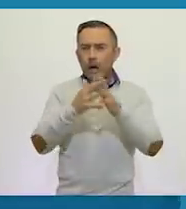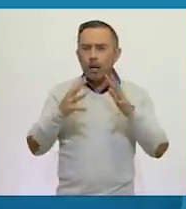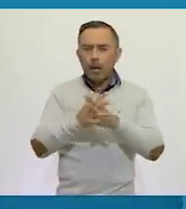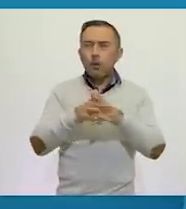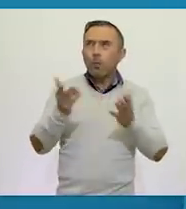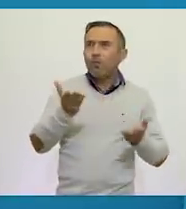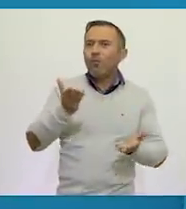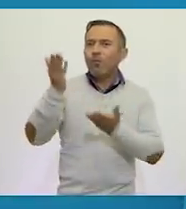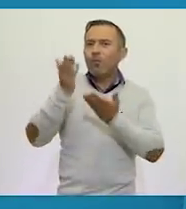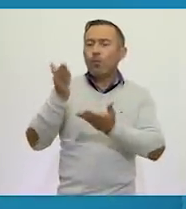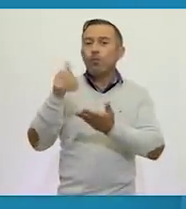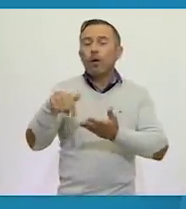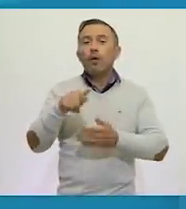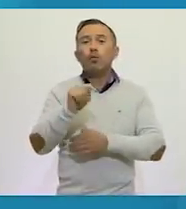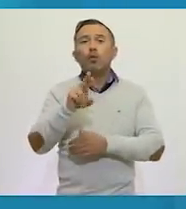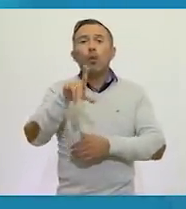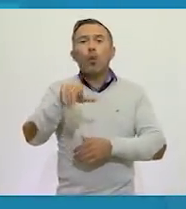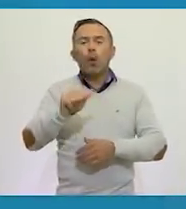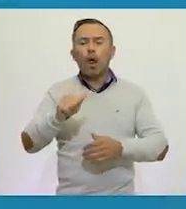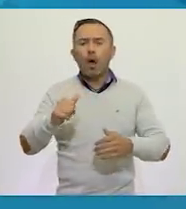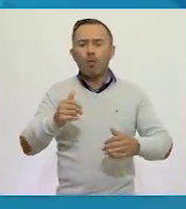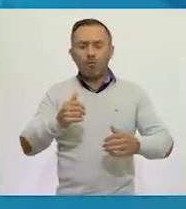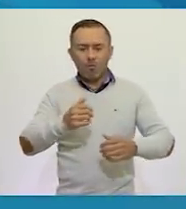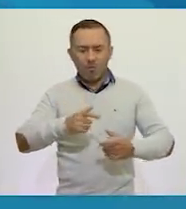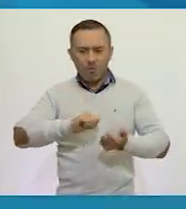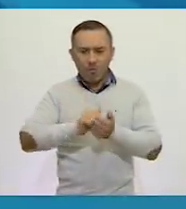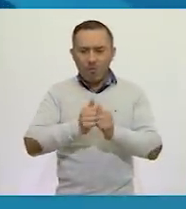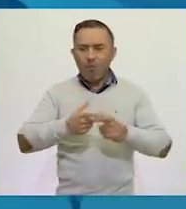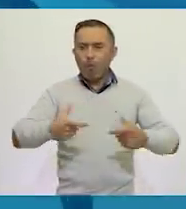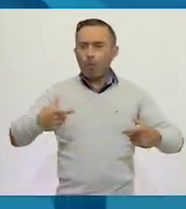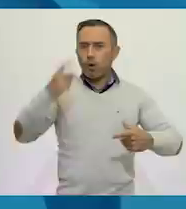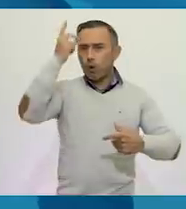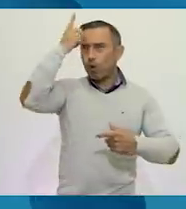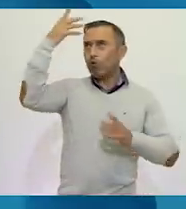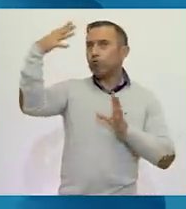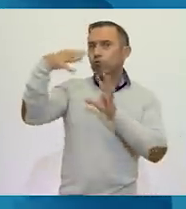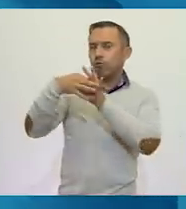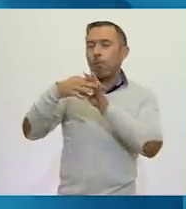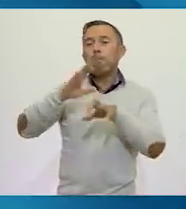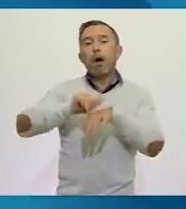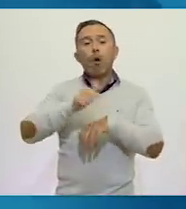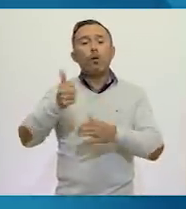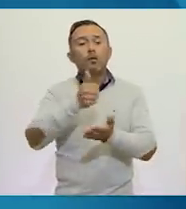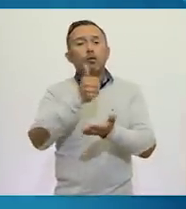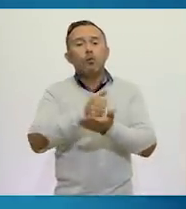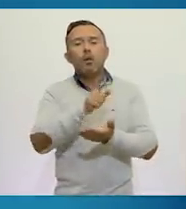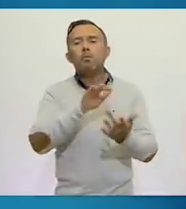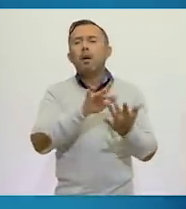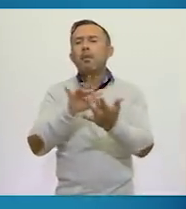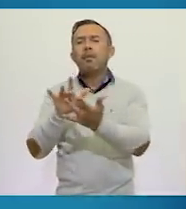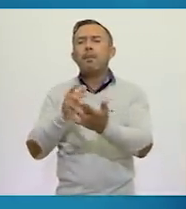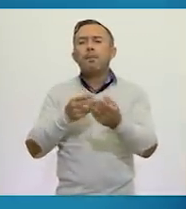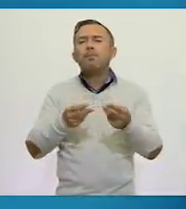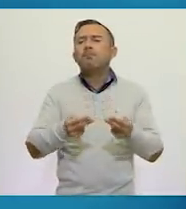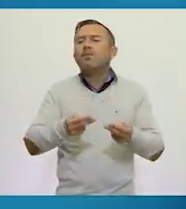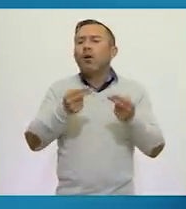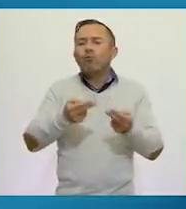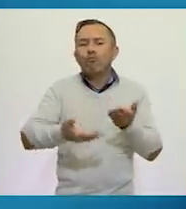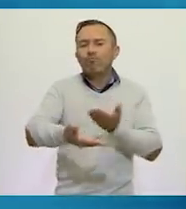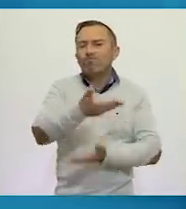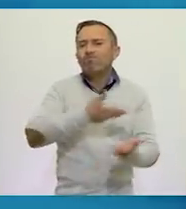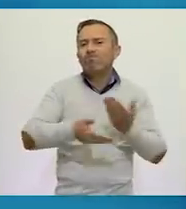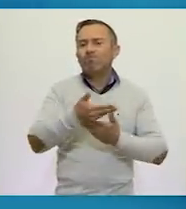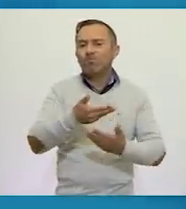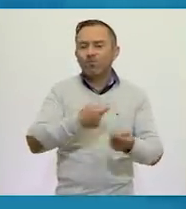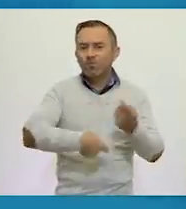el poderío de Tula tenía justificaciones divinas y se conectaba culturalmente con otras ciudades gracias a un intenso intercambio comercial.